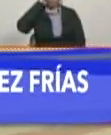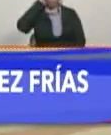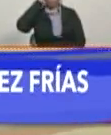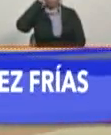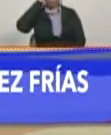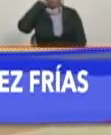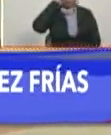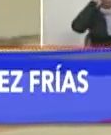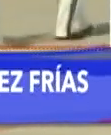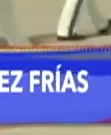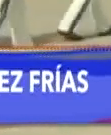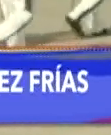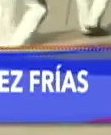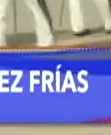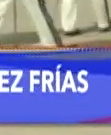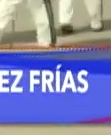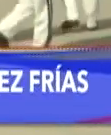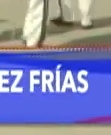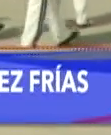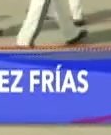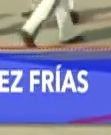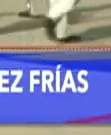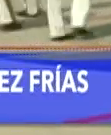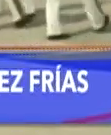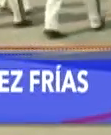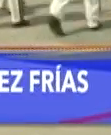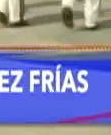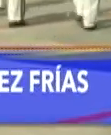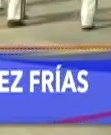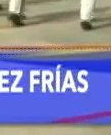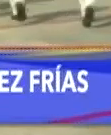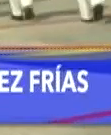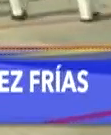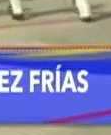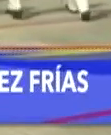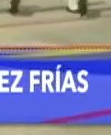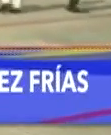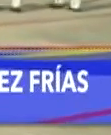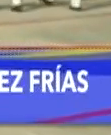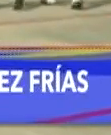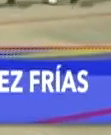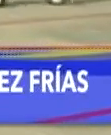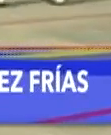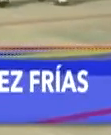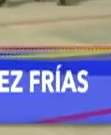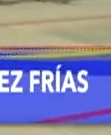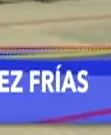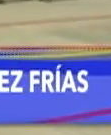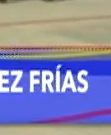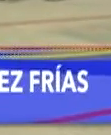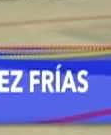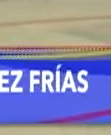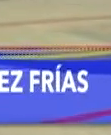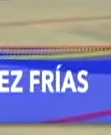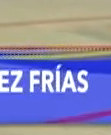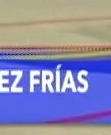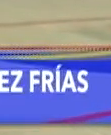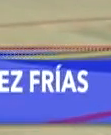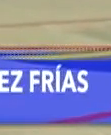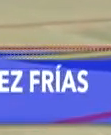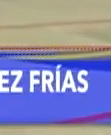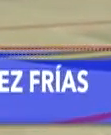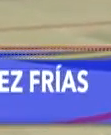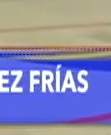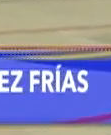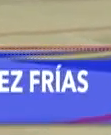logros de la Revolución Bolivariana y el legado inmortal del líder humanista y socialista Hugo Rafael Chávez